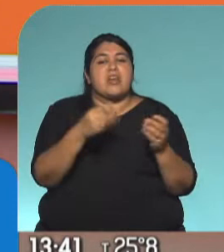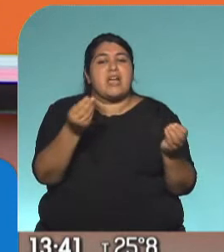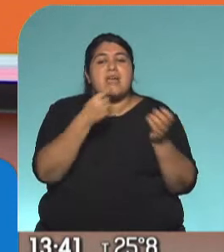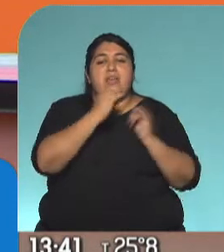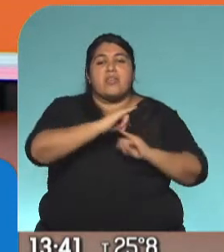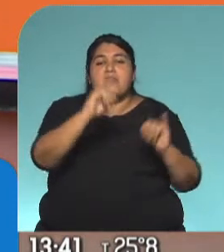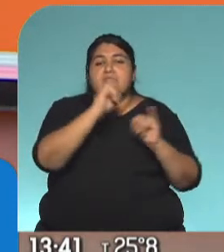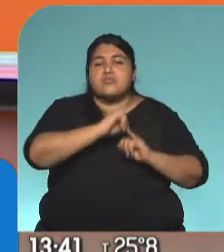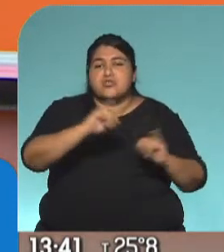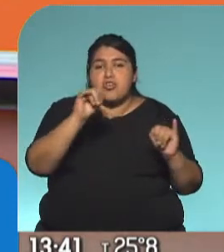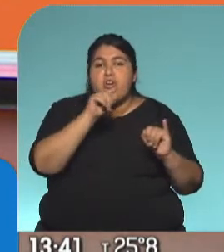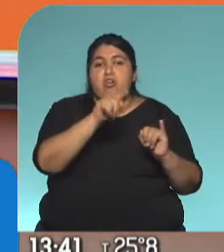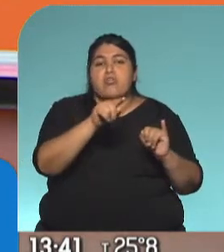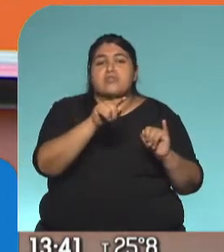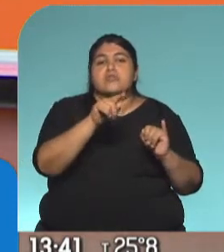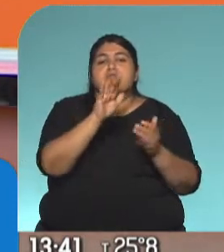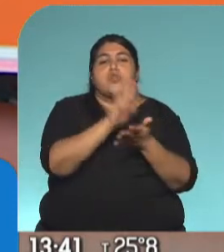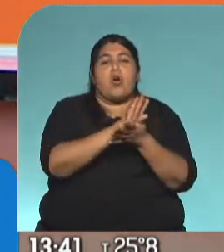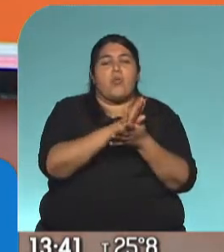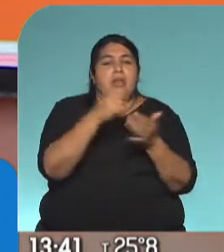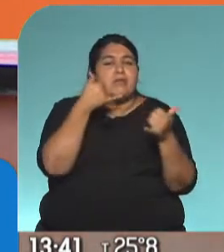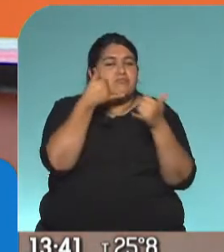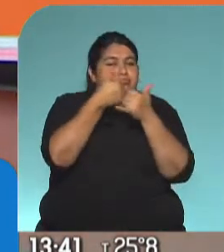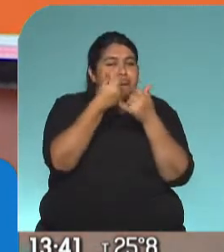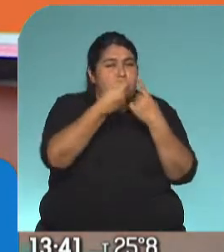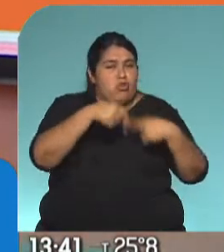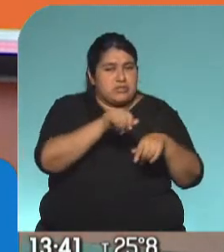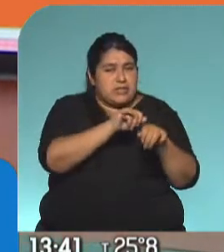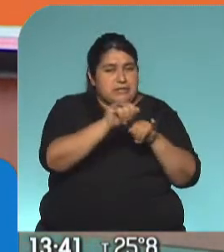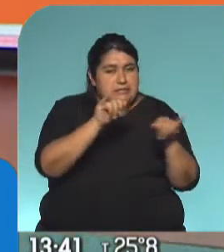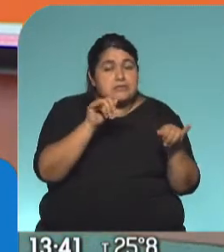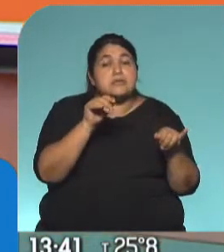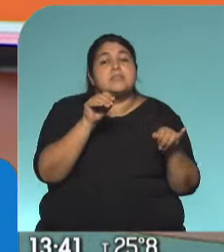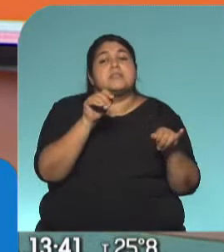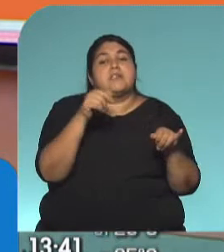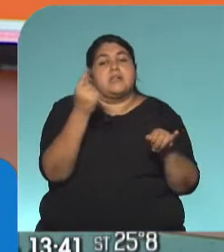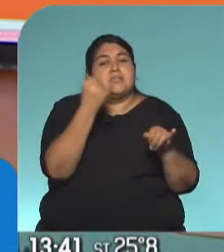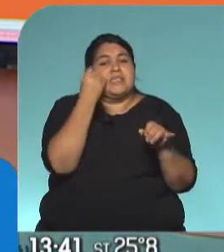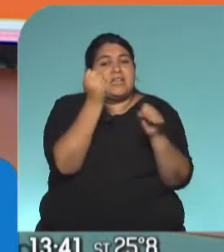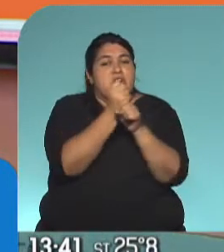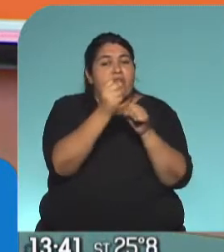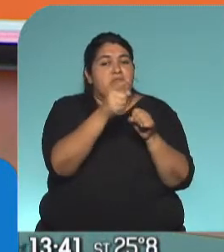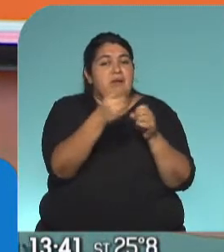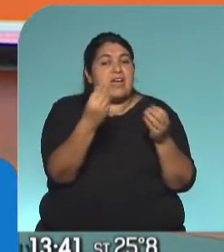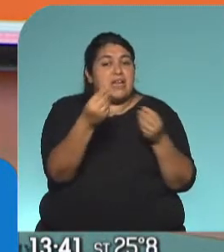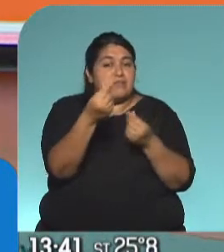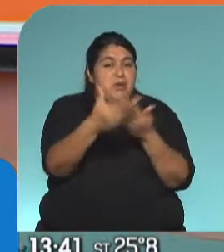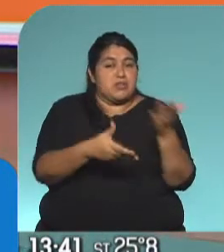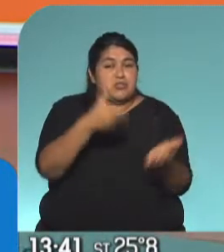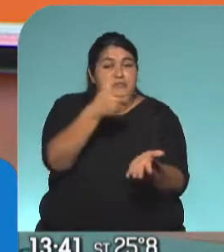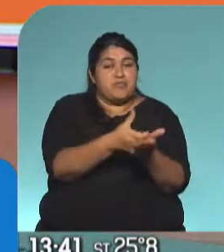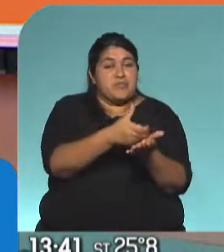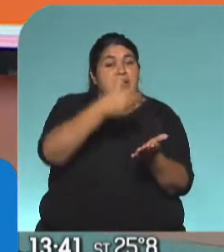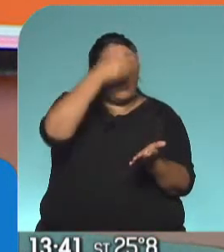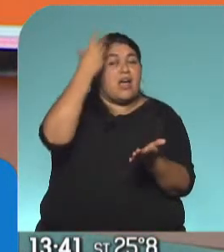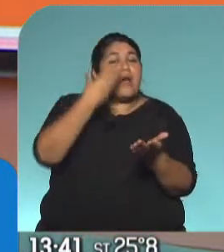difusión, filtración de cables a través de WikiLeaks, confirma algo que ya se sabía, de algún modo, que es el financiamiento saudí a